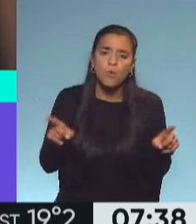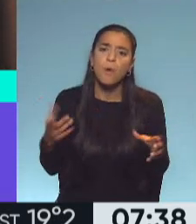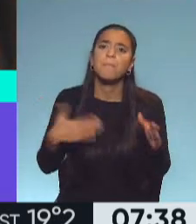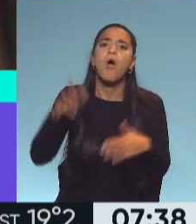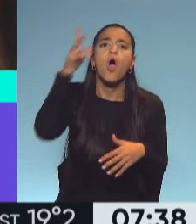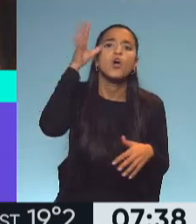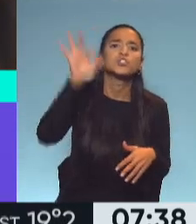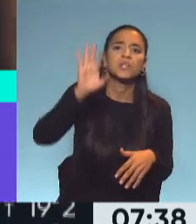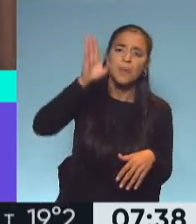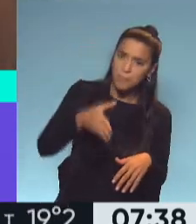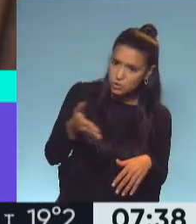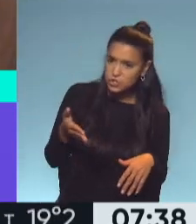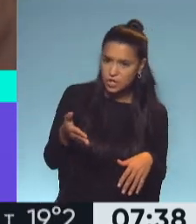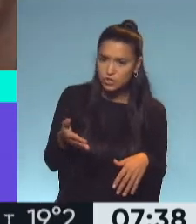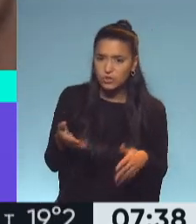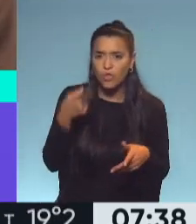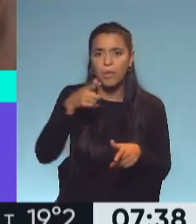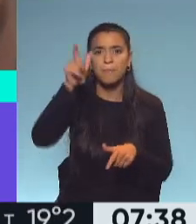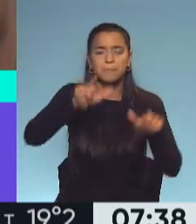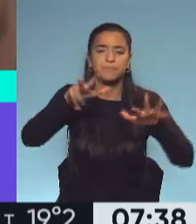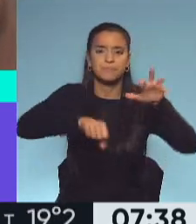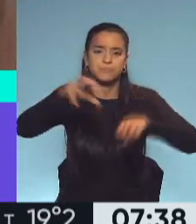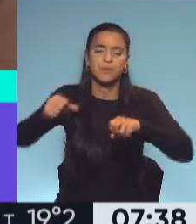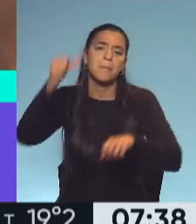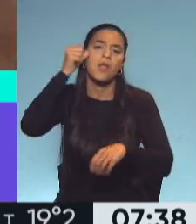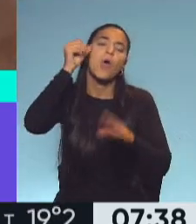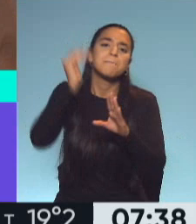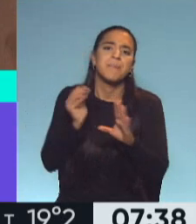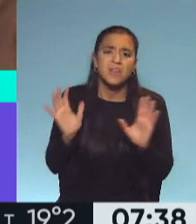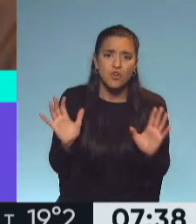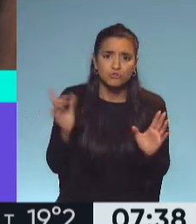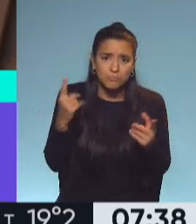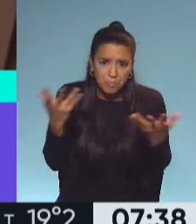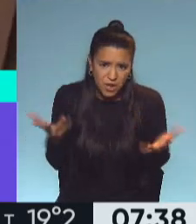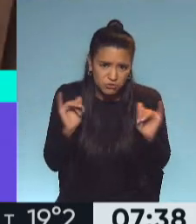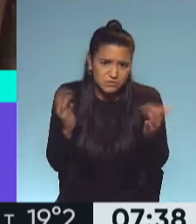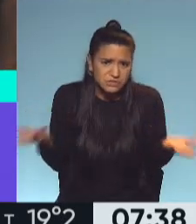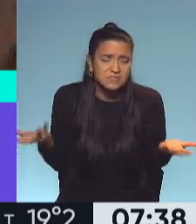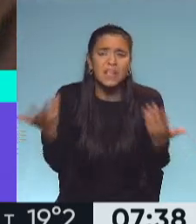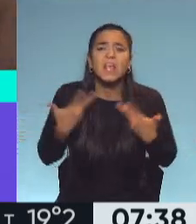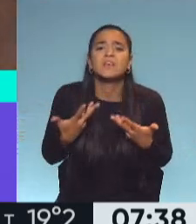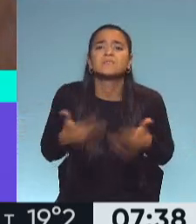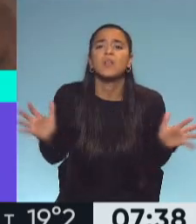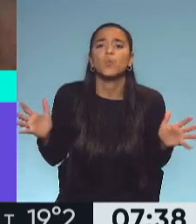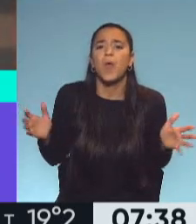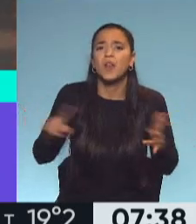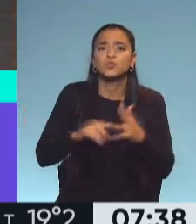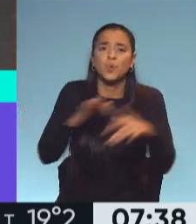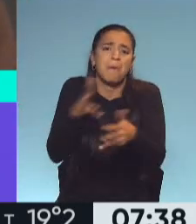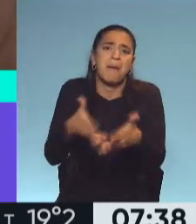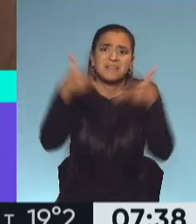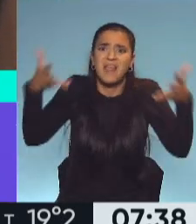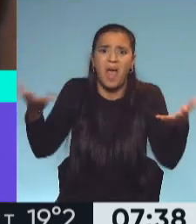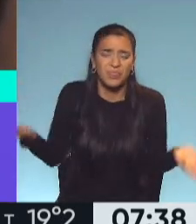del 80% de ocupación. Mar del Plata un poco menos, pero claro, naturalmente es una ciudad muy grande, la más